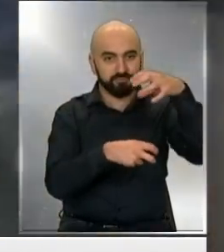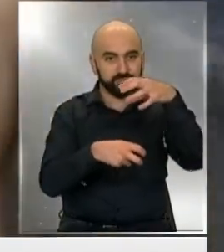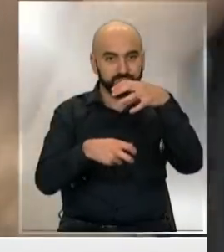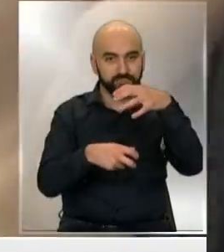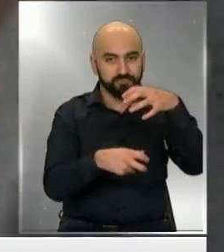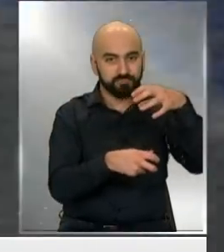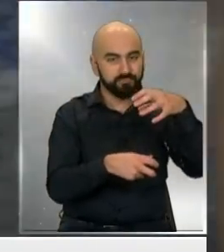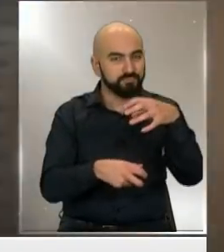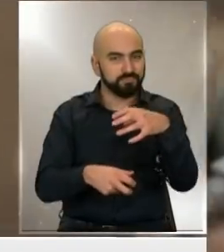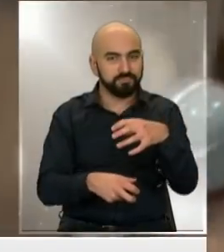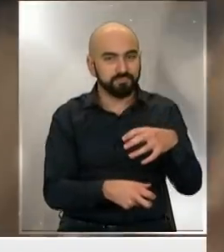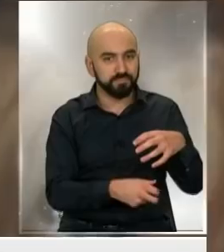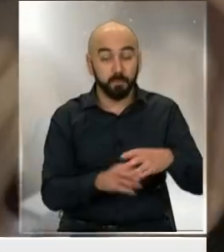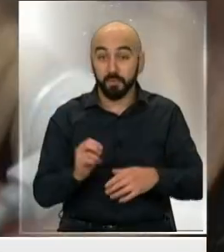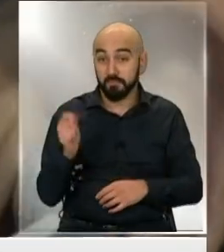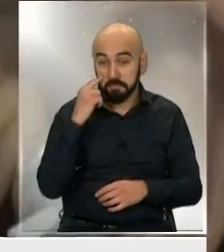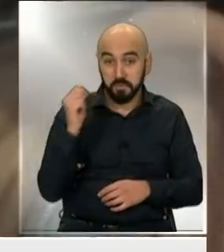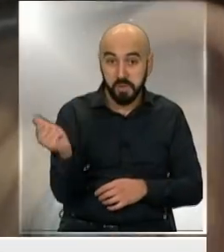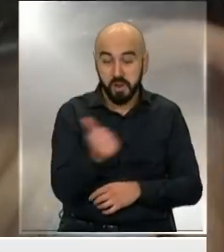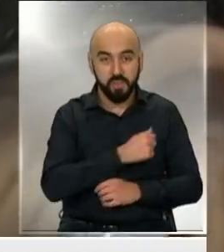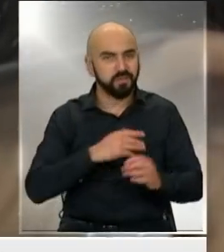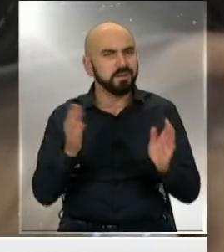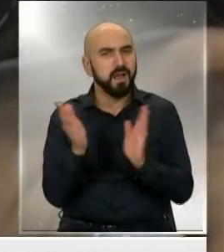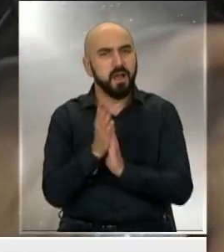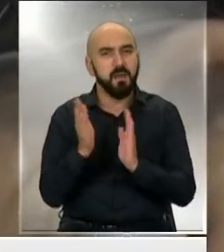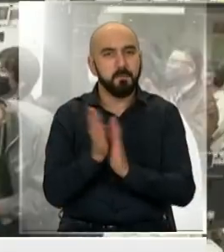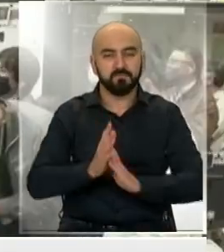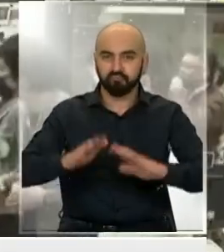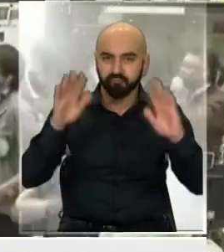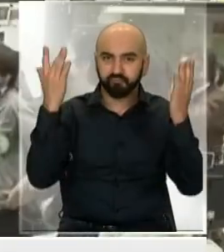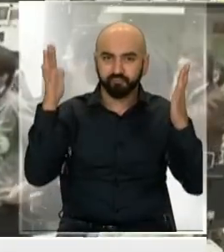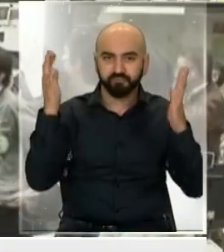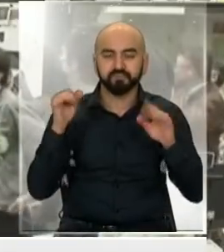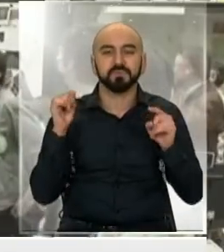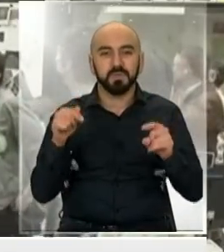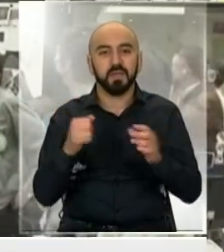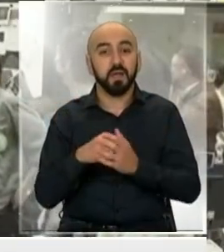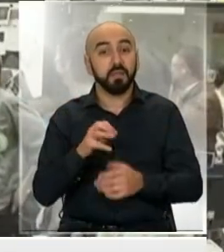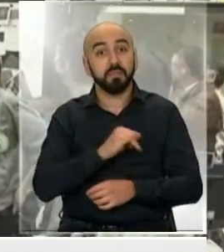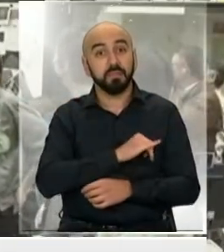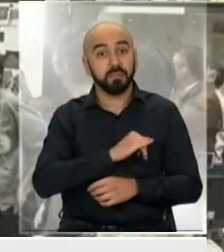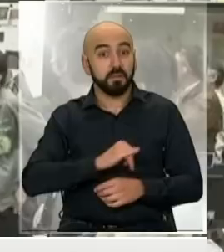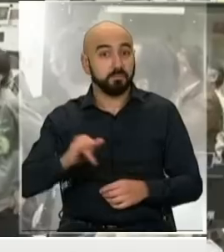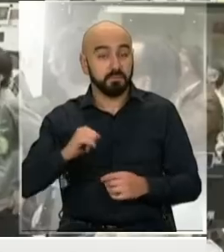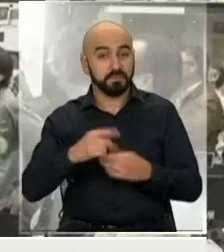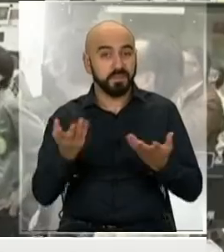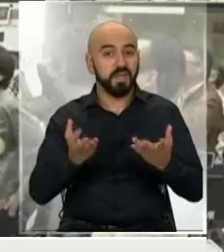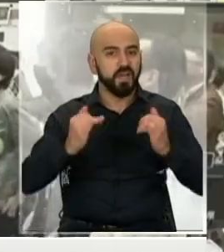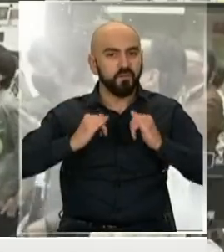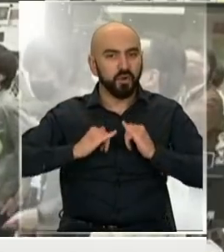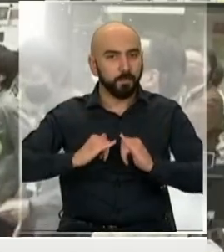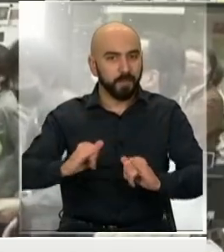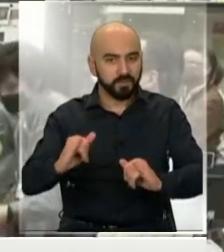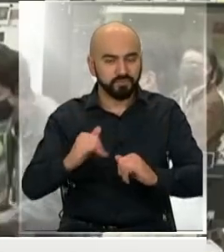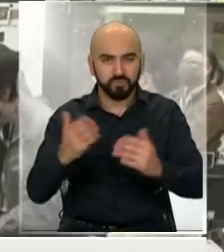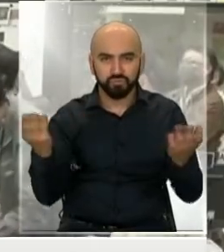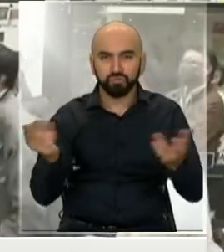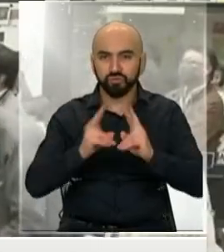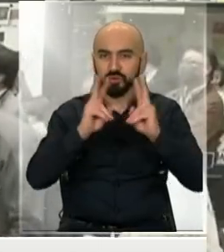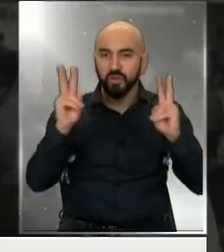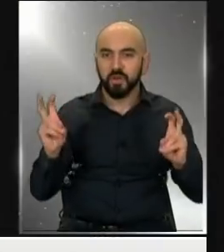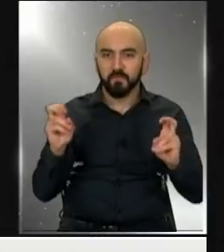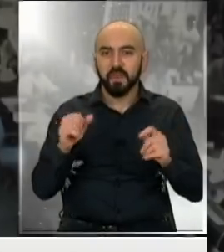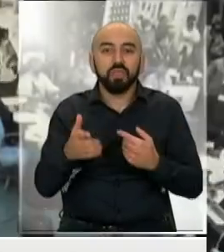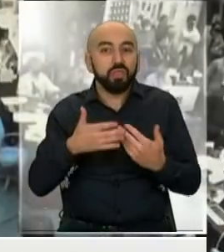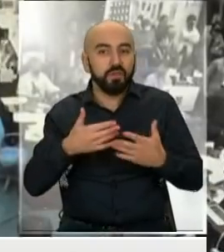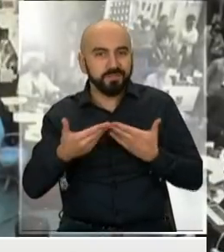todos los científicos aplaudiendo esta llegada a la cápsula. Luego comenzó a transmitir una baliza con información sobre su